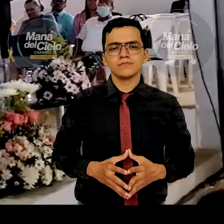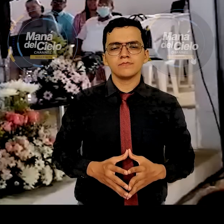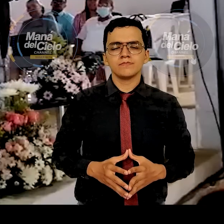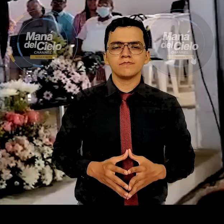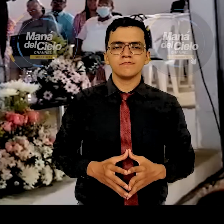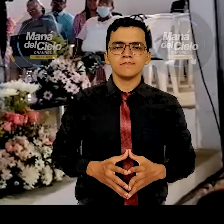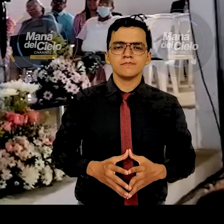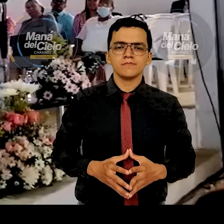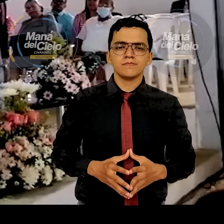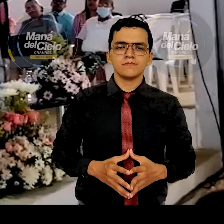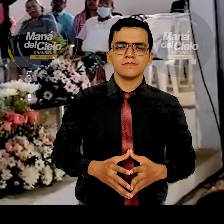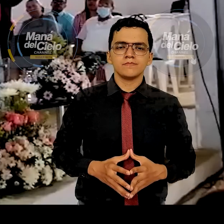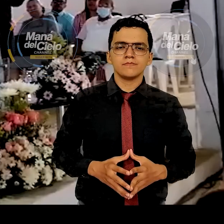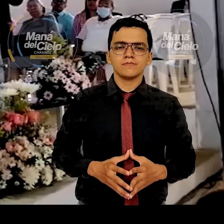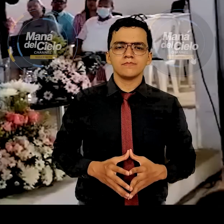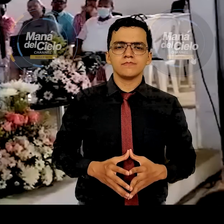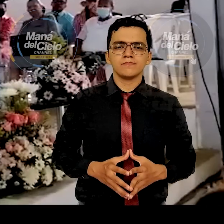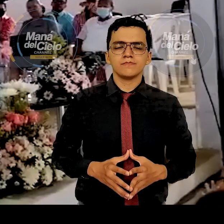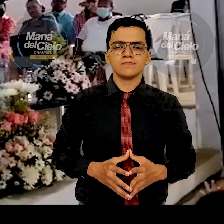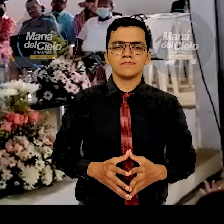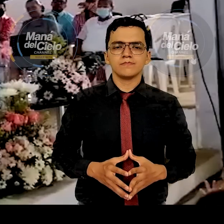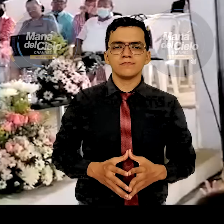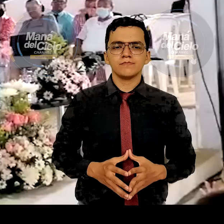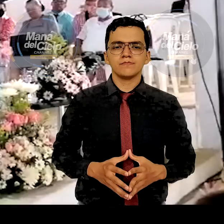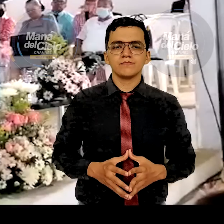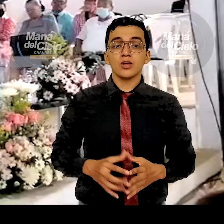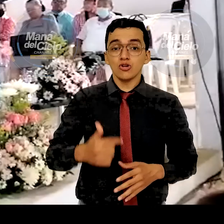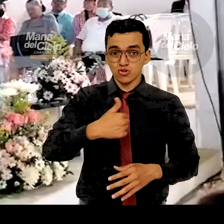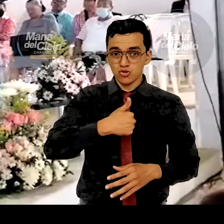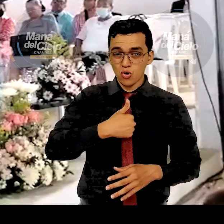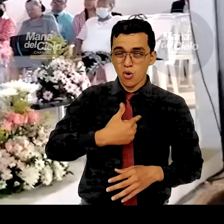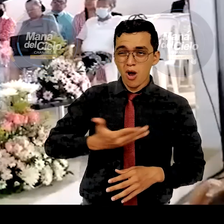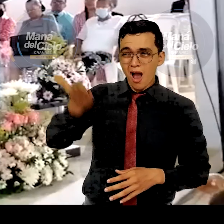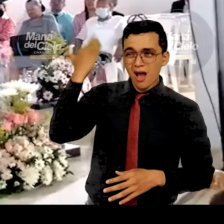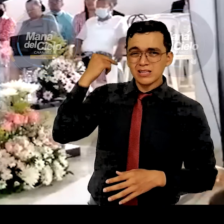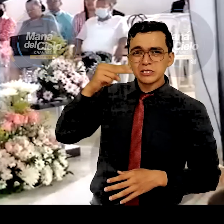¿Verdad? Mi padre se murió cuando tenía 5 años.